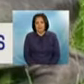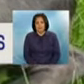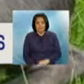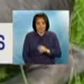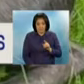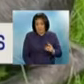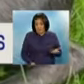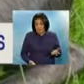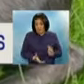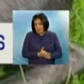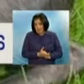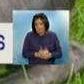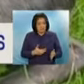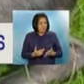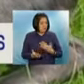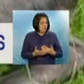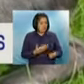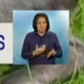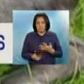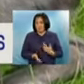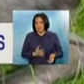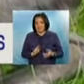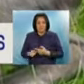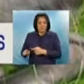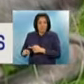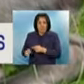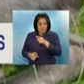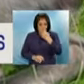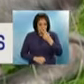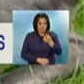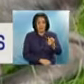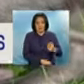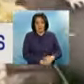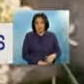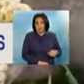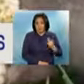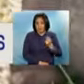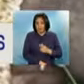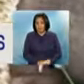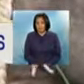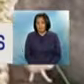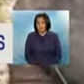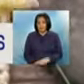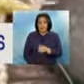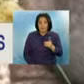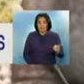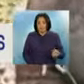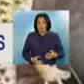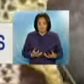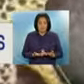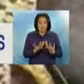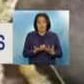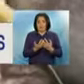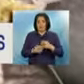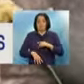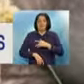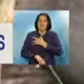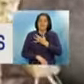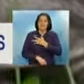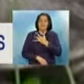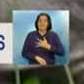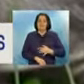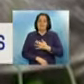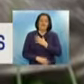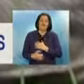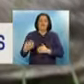Y es que en la amistad no hay barreras de especies, y bien lo sabe Sam. En medio del jardín prefiere sentir las